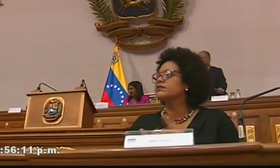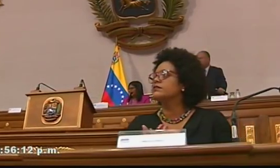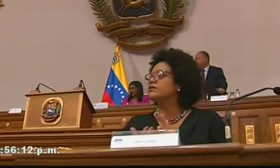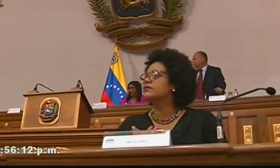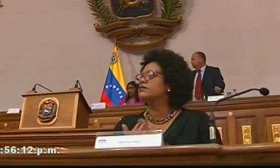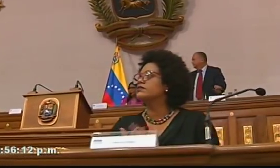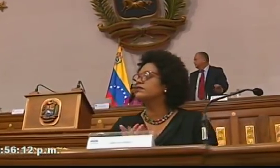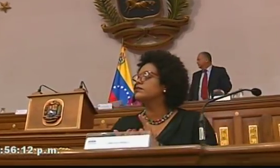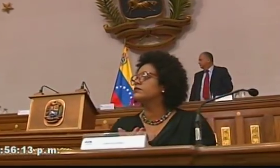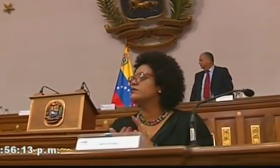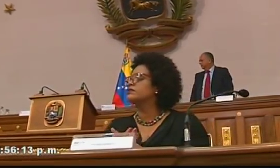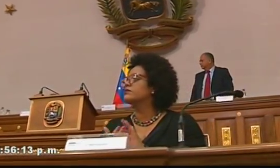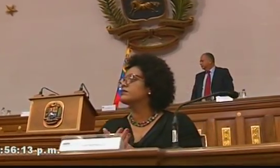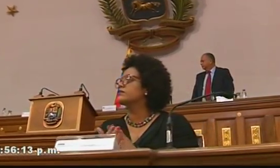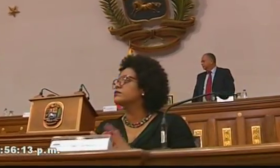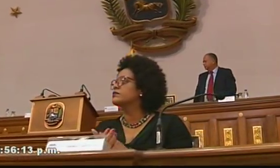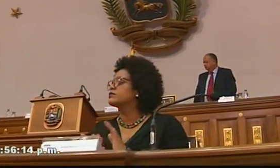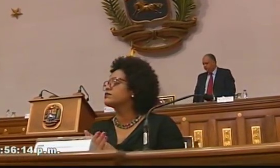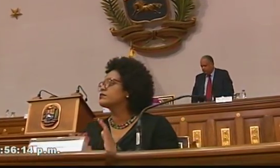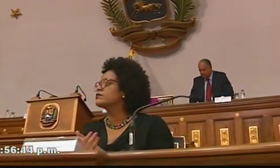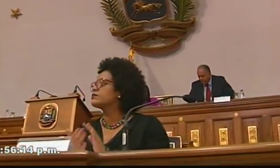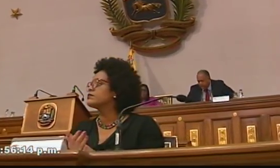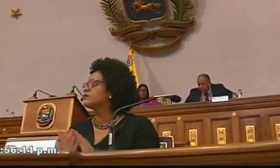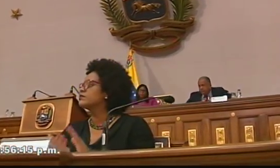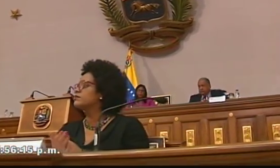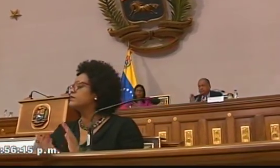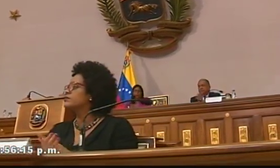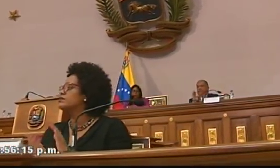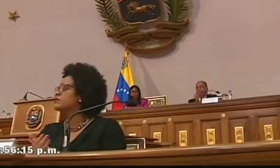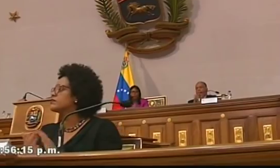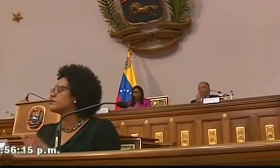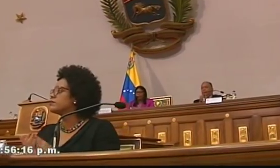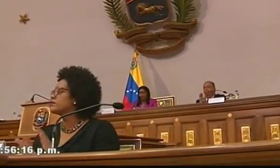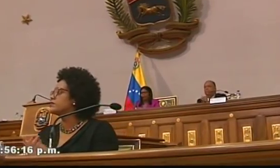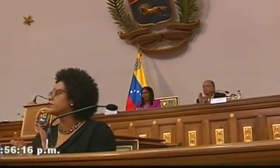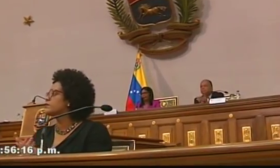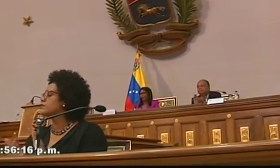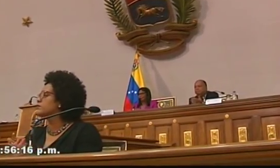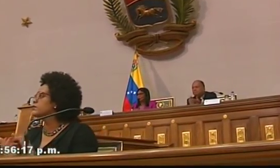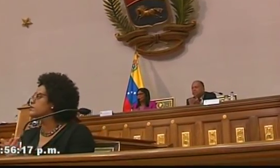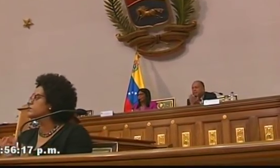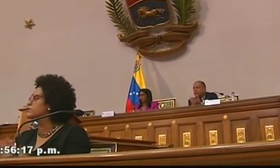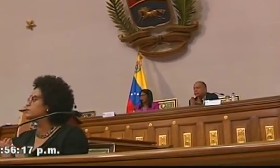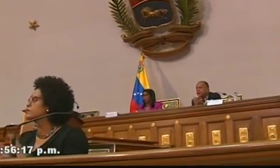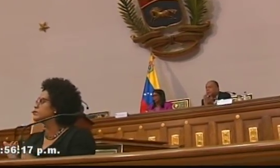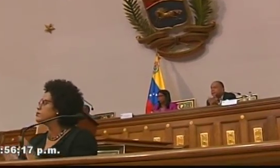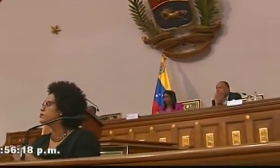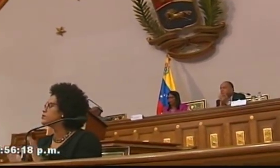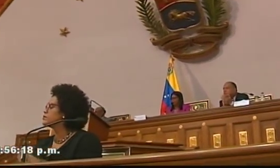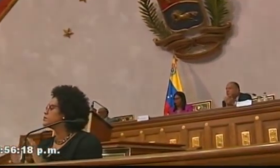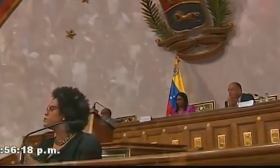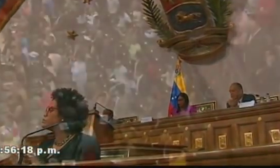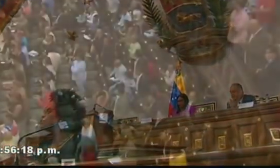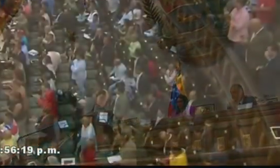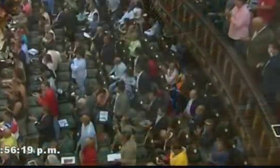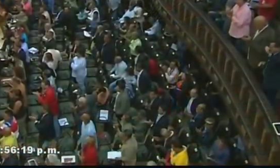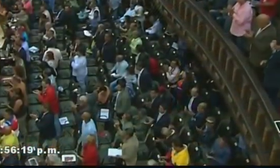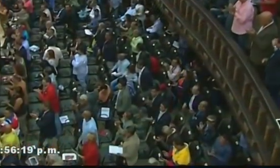que este es un instrumento jurídico al servicio del pueblo de Venezuela